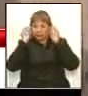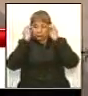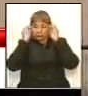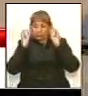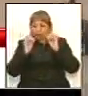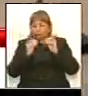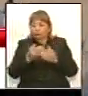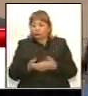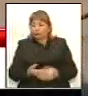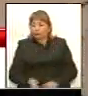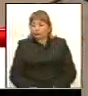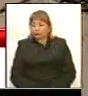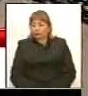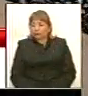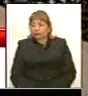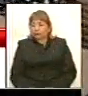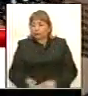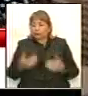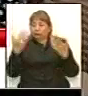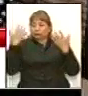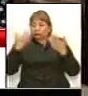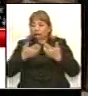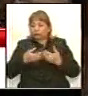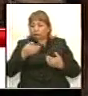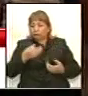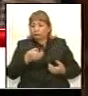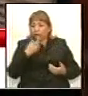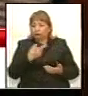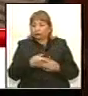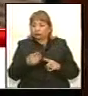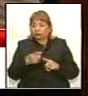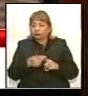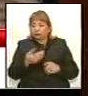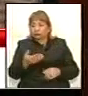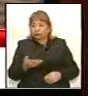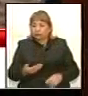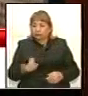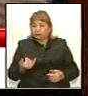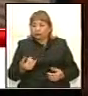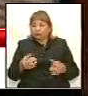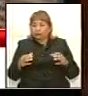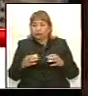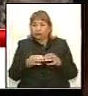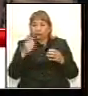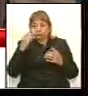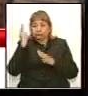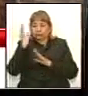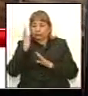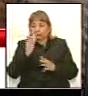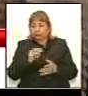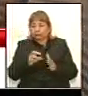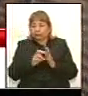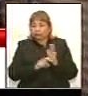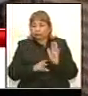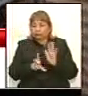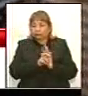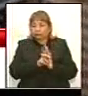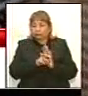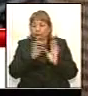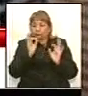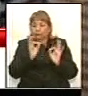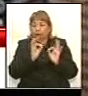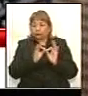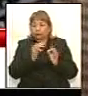de coincidir. Y si bien es cierto, presidente, yo he sido invitada a esta comisión para exponer un proyecto de ley, me parece pertinente